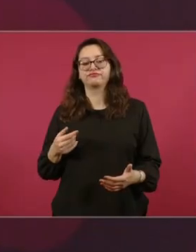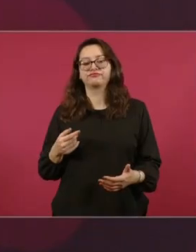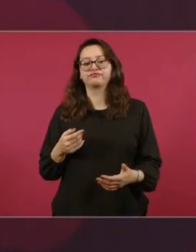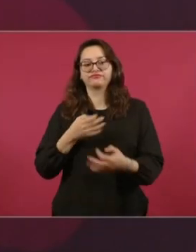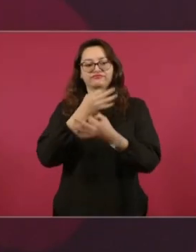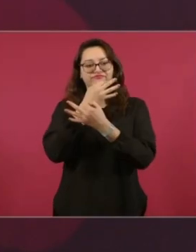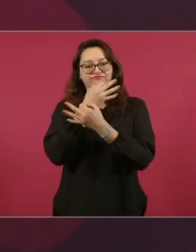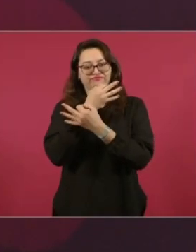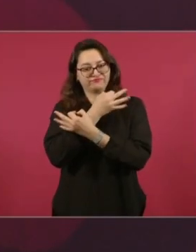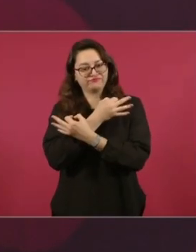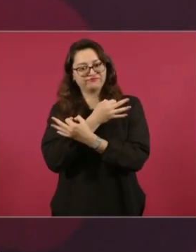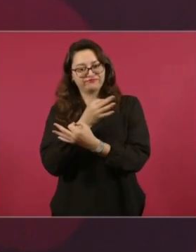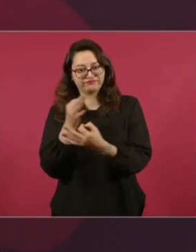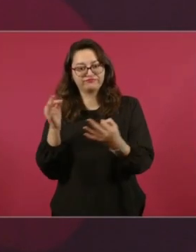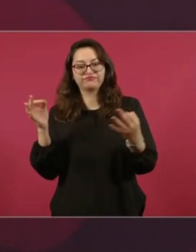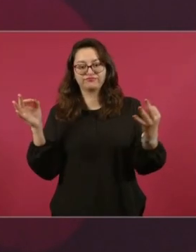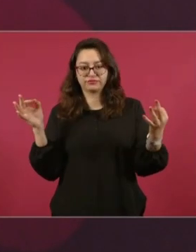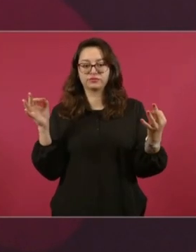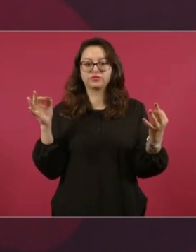porque